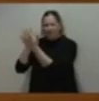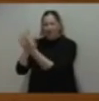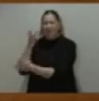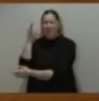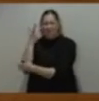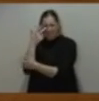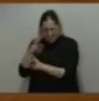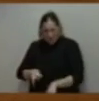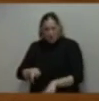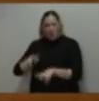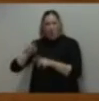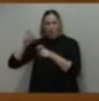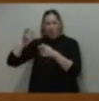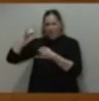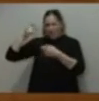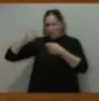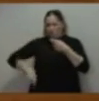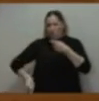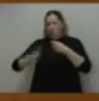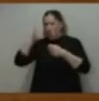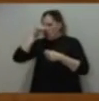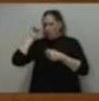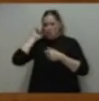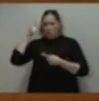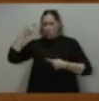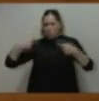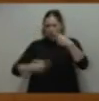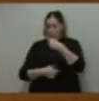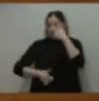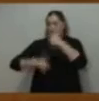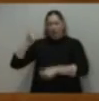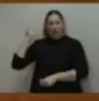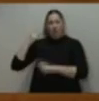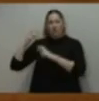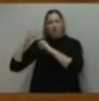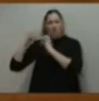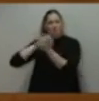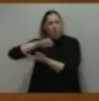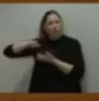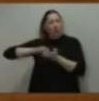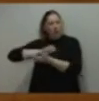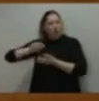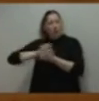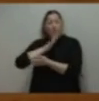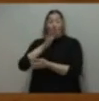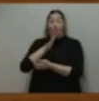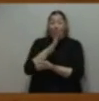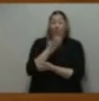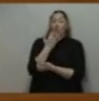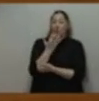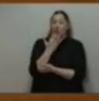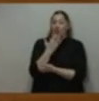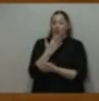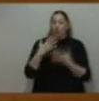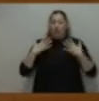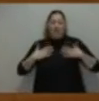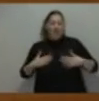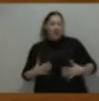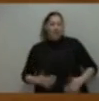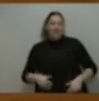y que ha sido objeto de polémica en numerosas ocasiones en las redes sociales por diferenciar, por ejemplo, camisetas